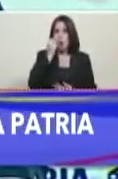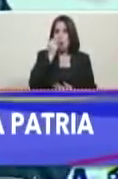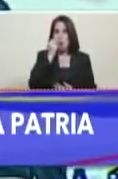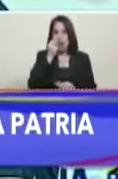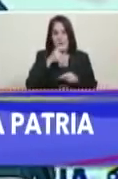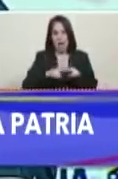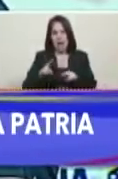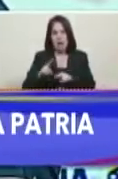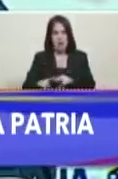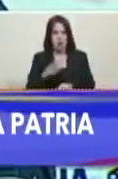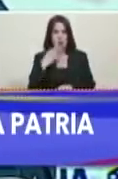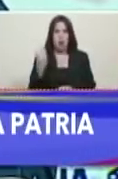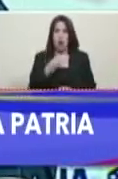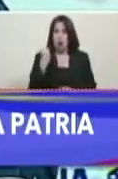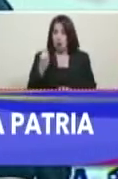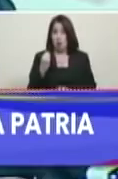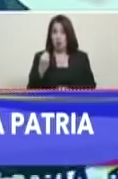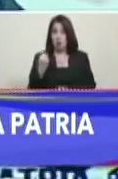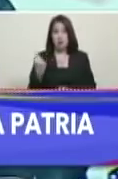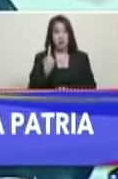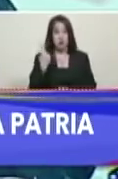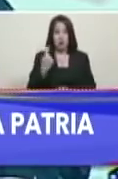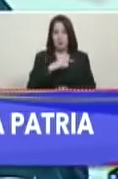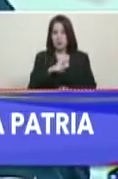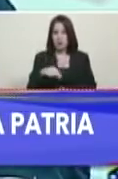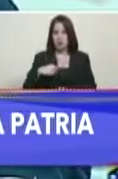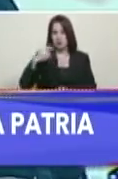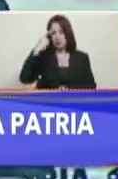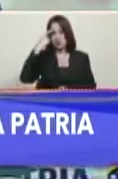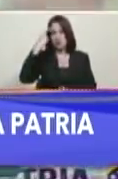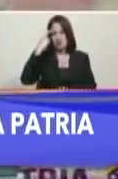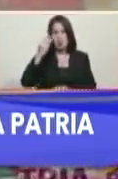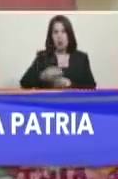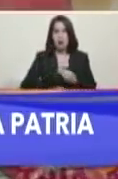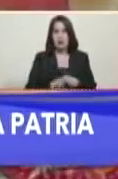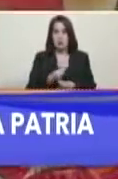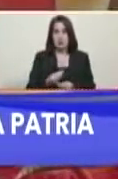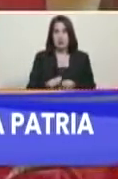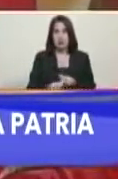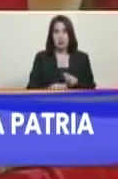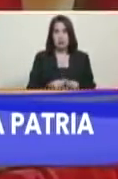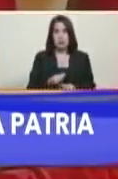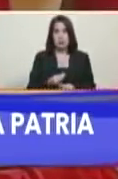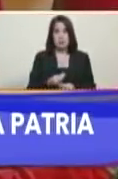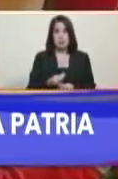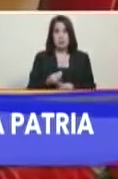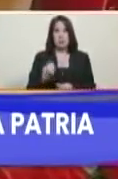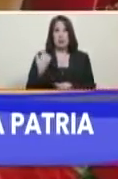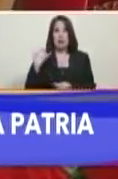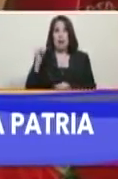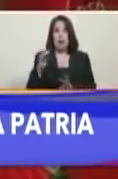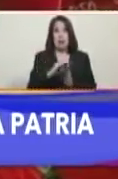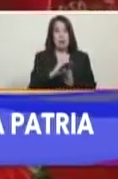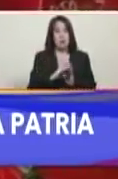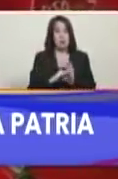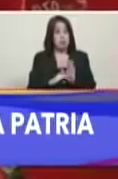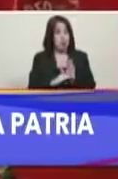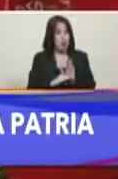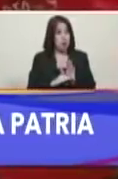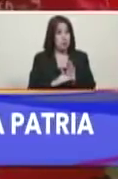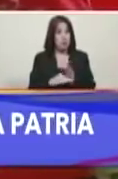joven. Solo nosotros sabemos hacerlo. Y solo nosotros tenemos el plan.